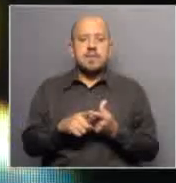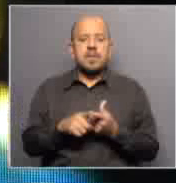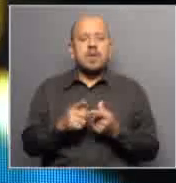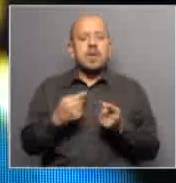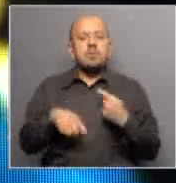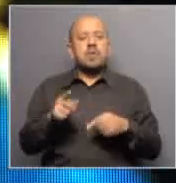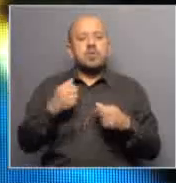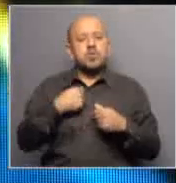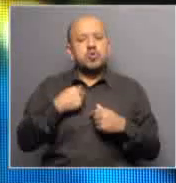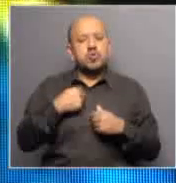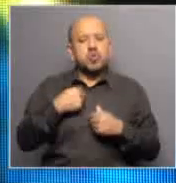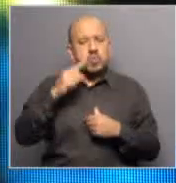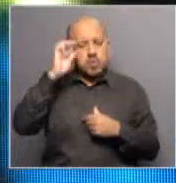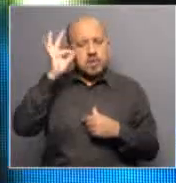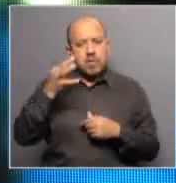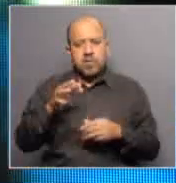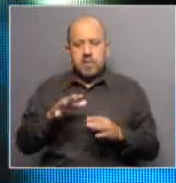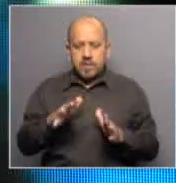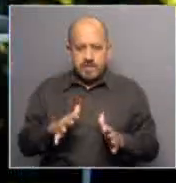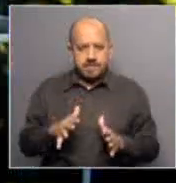yo creo que además quiero